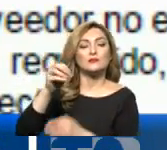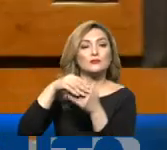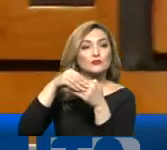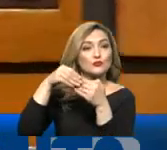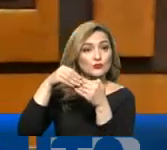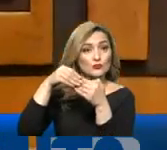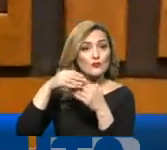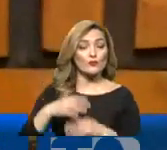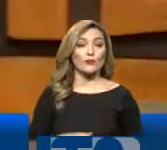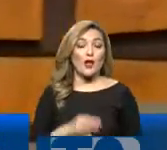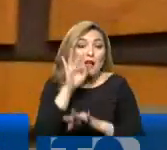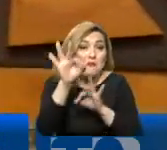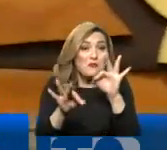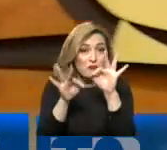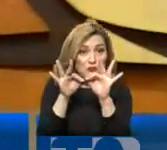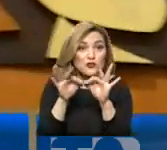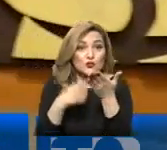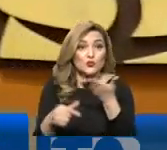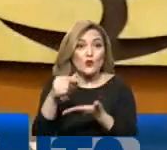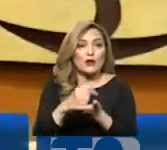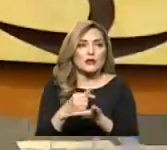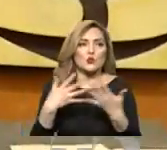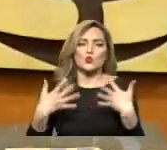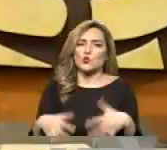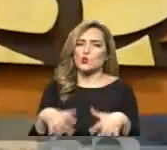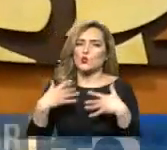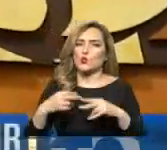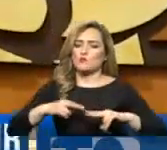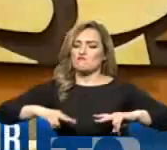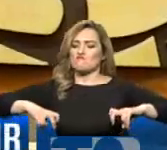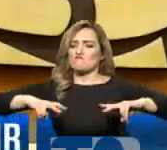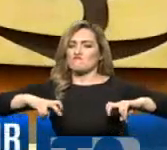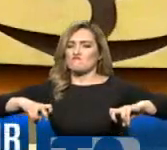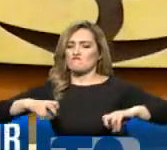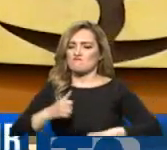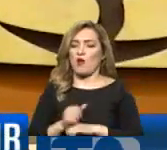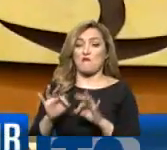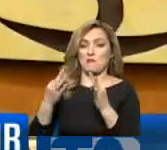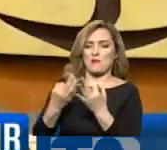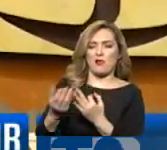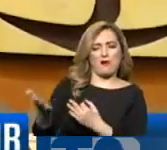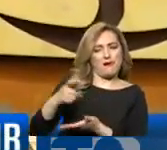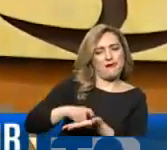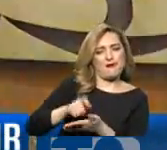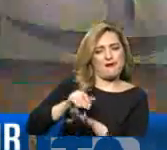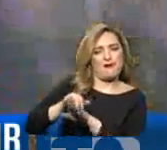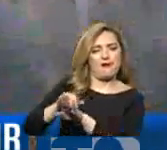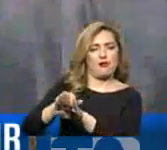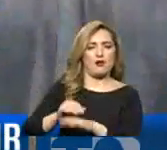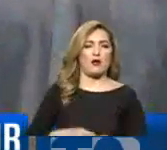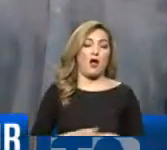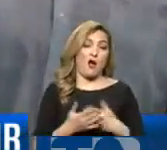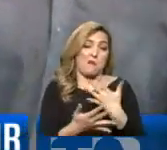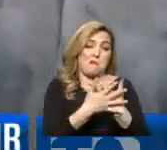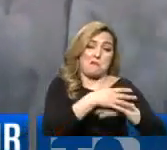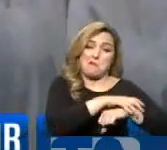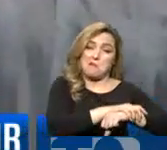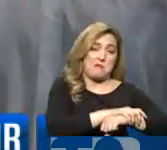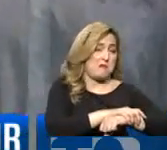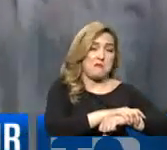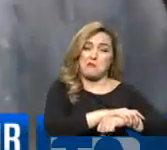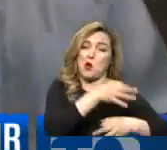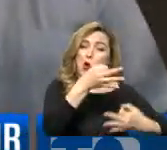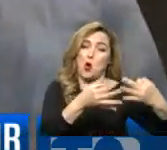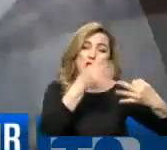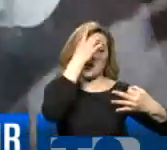$85.320. El prefecto del Guayas afronta una investigación por presunto tráfico de influencias mientras se defiende en libertad, pues en la Corte Provincial de Justicia